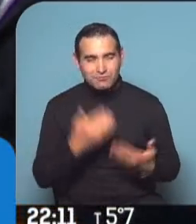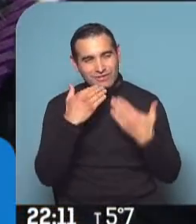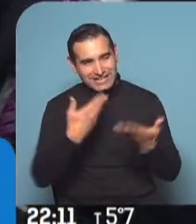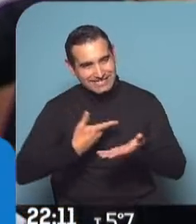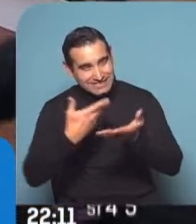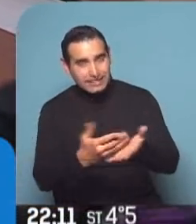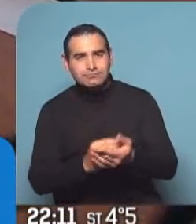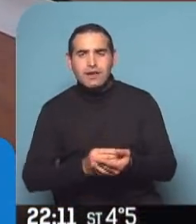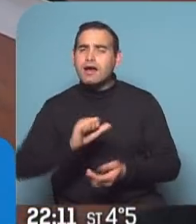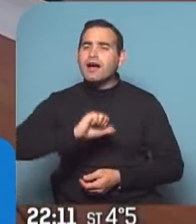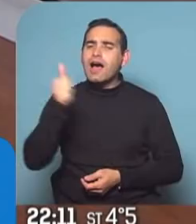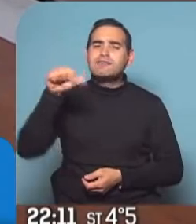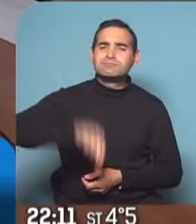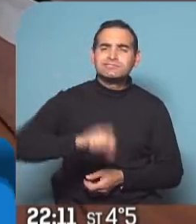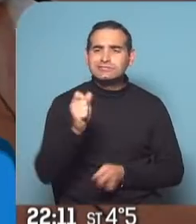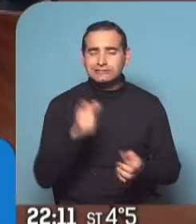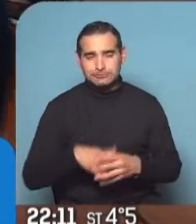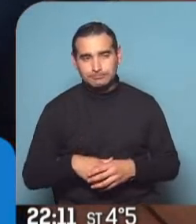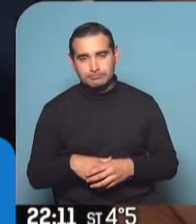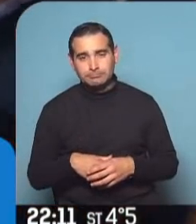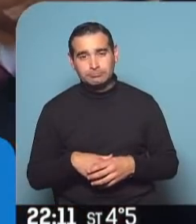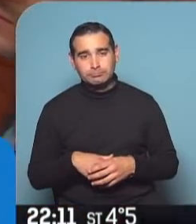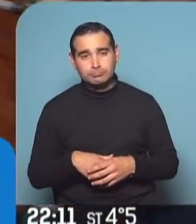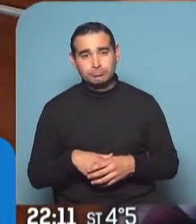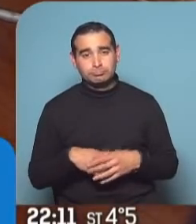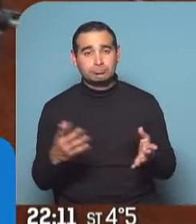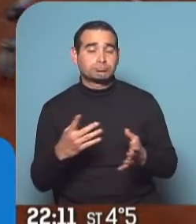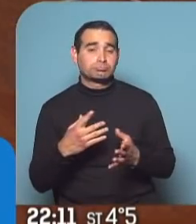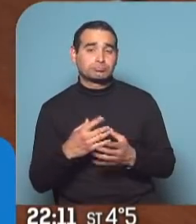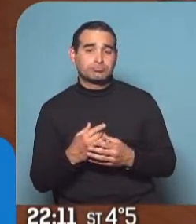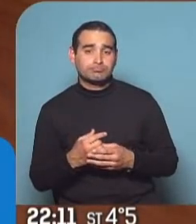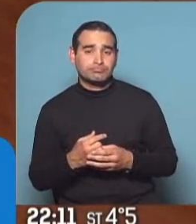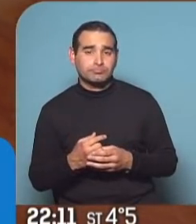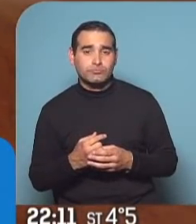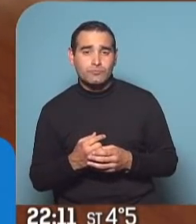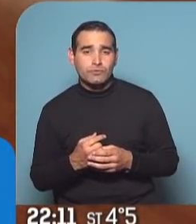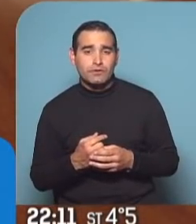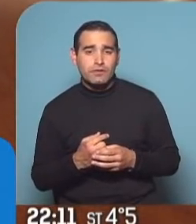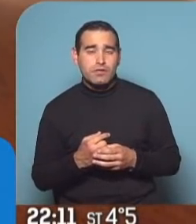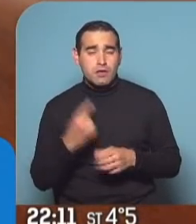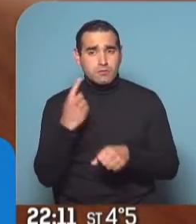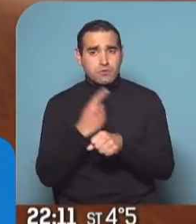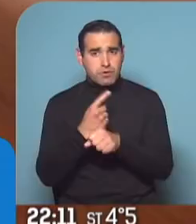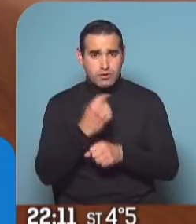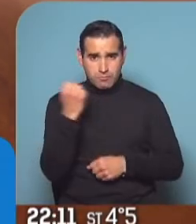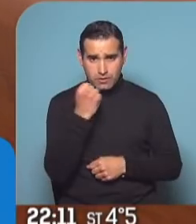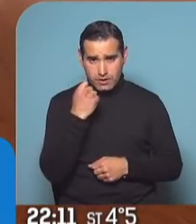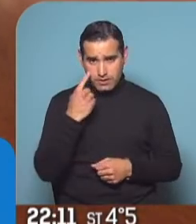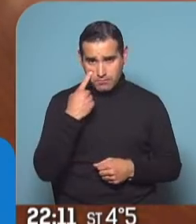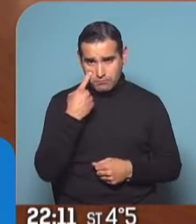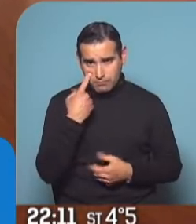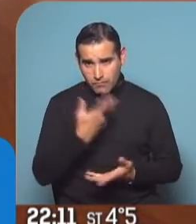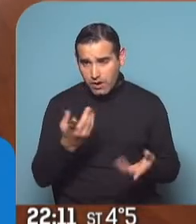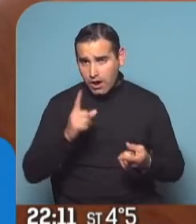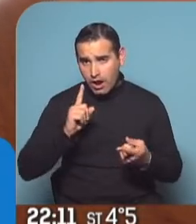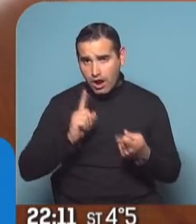pierde? Bueno, antes que nada hay que tener presente que este acuerdo necesita ser refrendado por